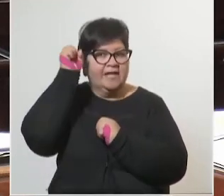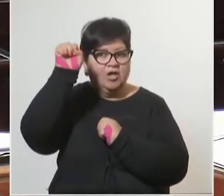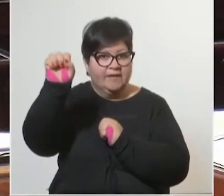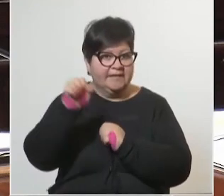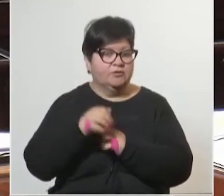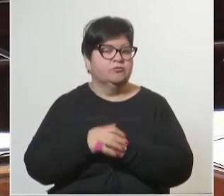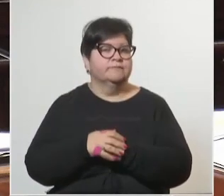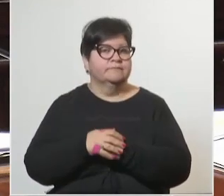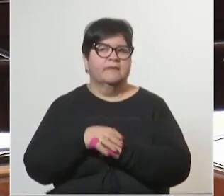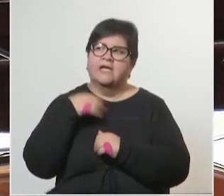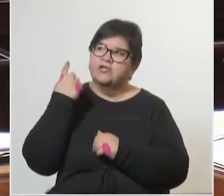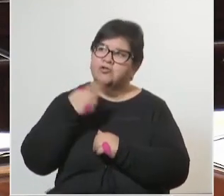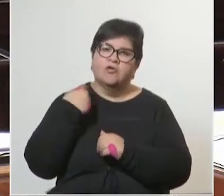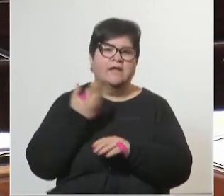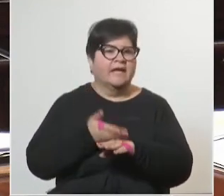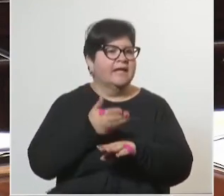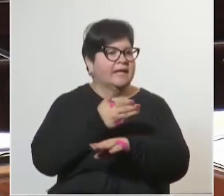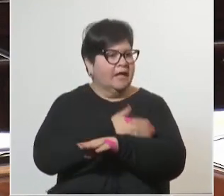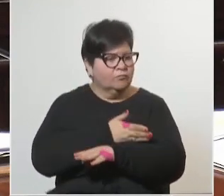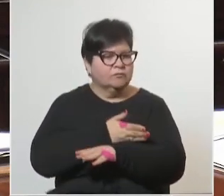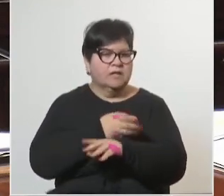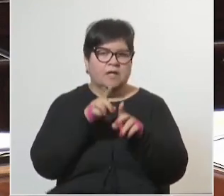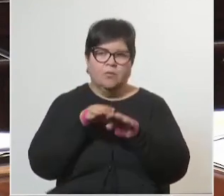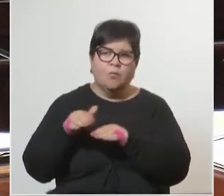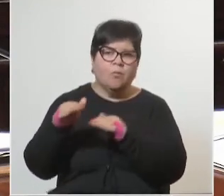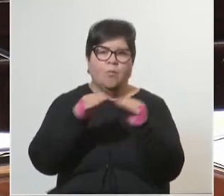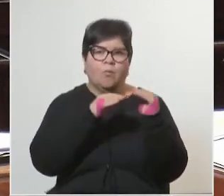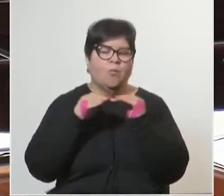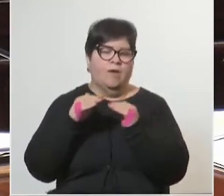esto es, para todas las causas por igual y eliminando toda